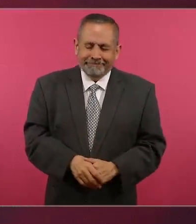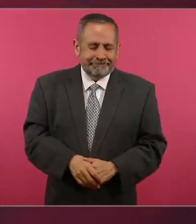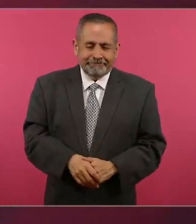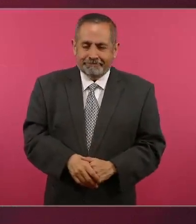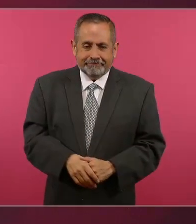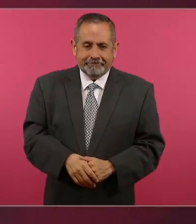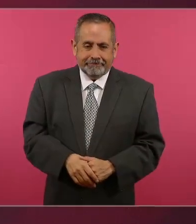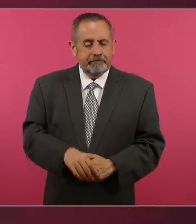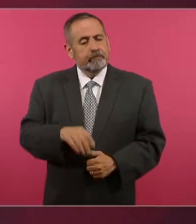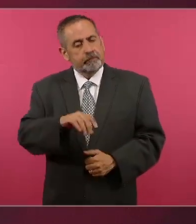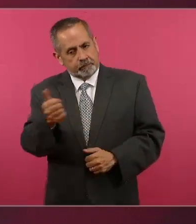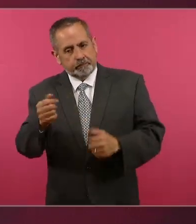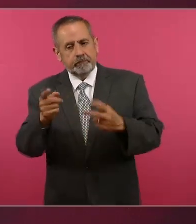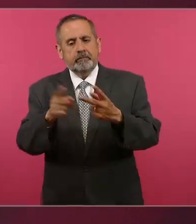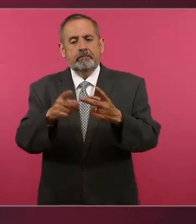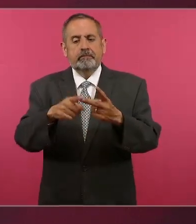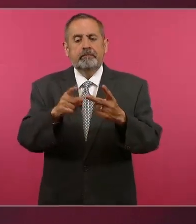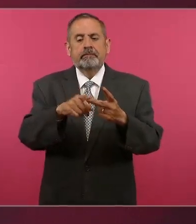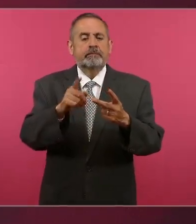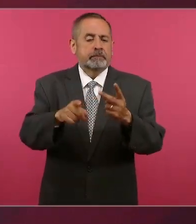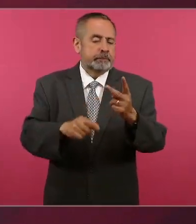Lo otro